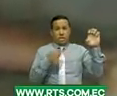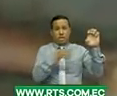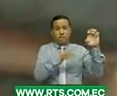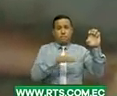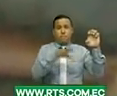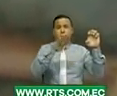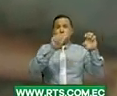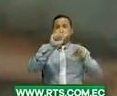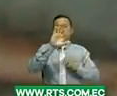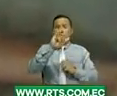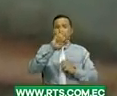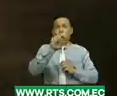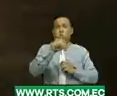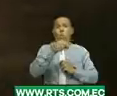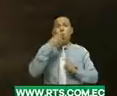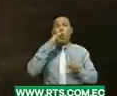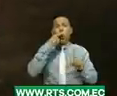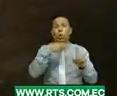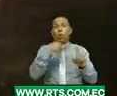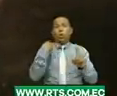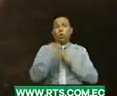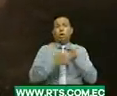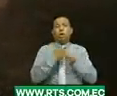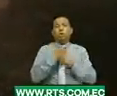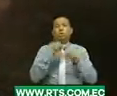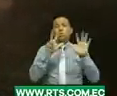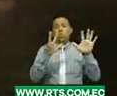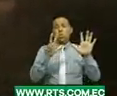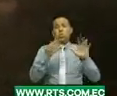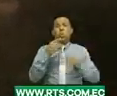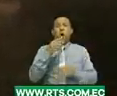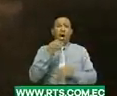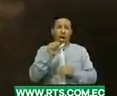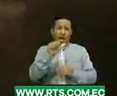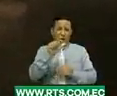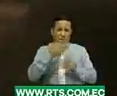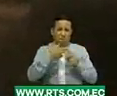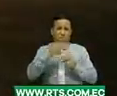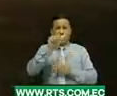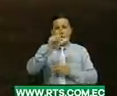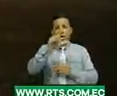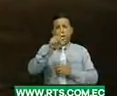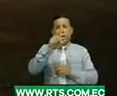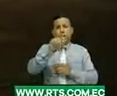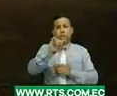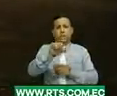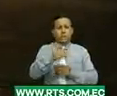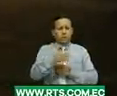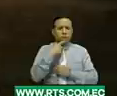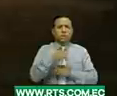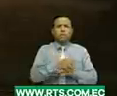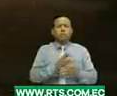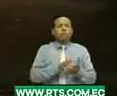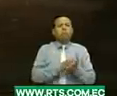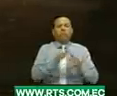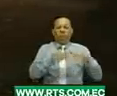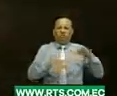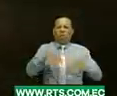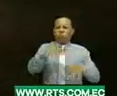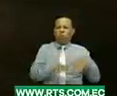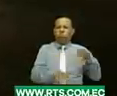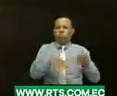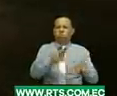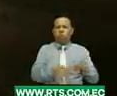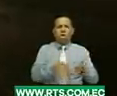de 8 años de edad, pasaba por la calle llena de lodo y resbaló. En su intento por mantener el equilibrio, tocó un cable de tierra